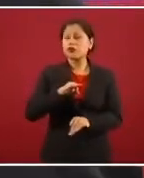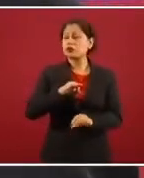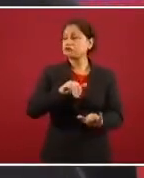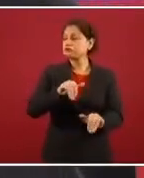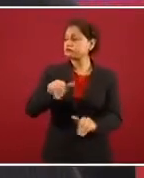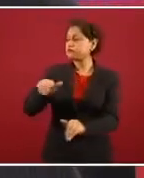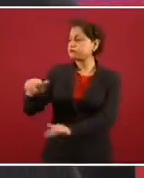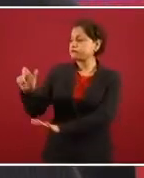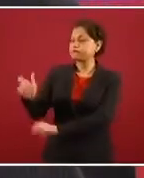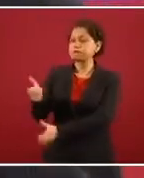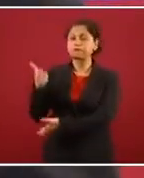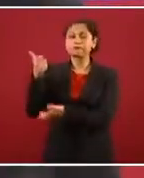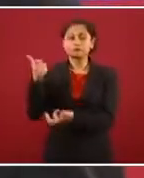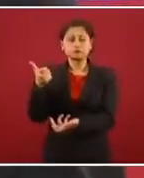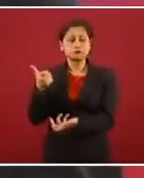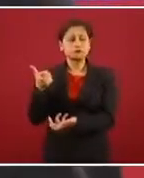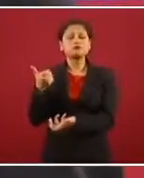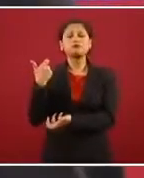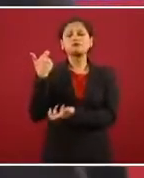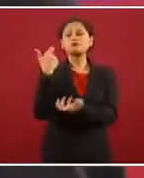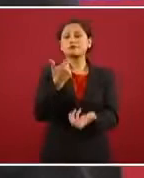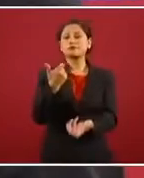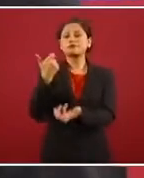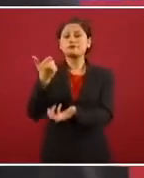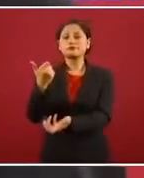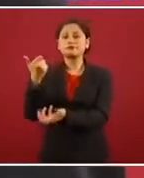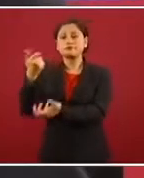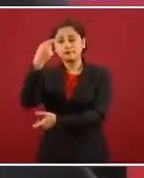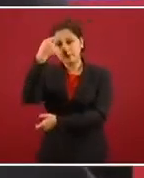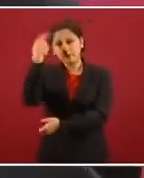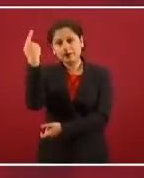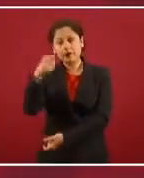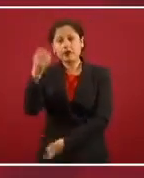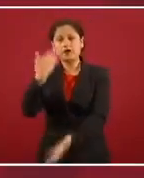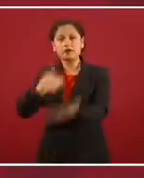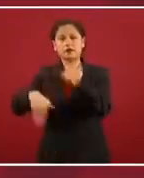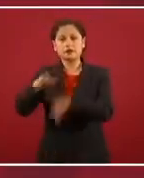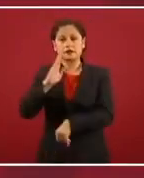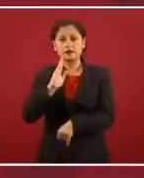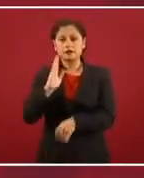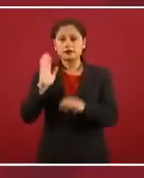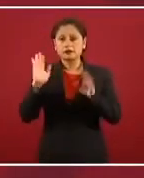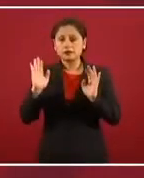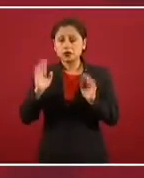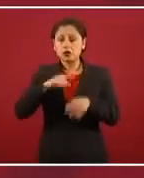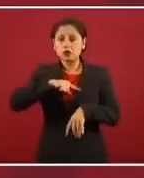el desarrollo, más de lo que imaginábamos.